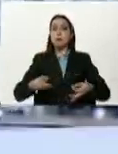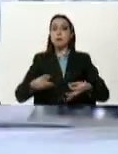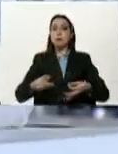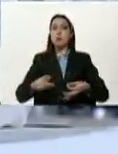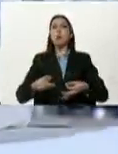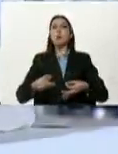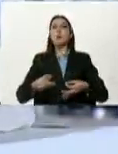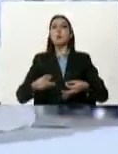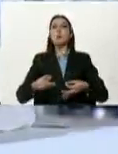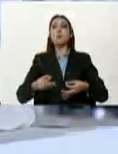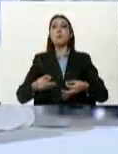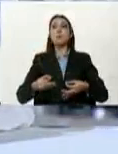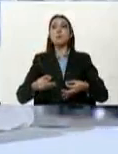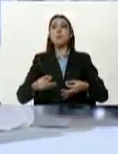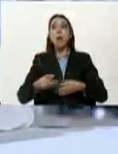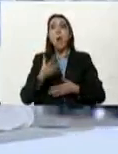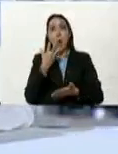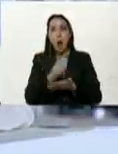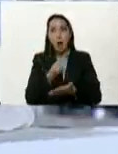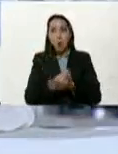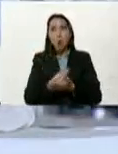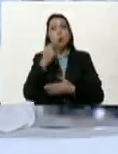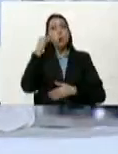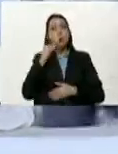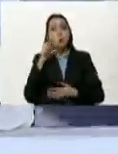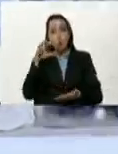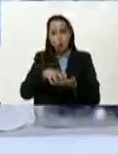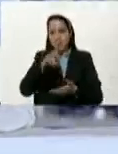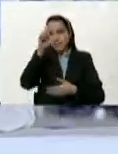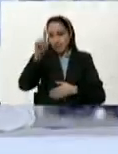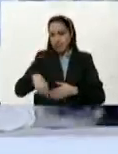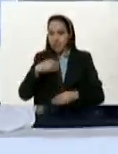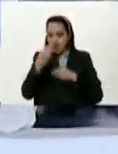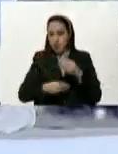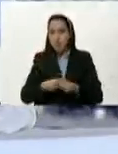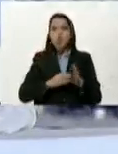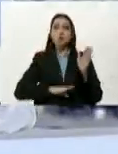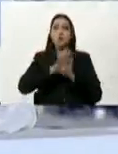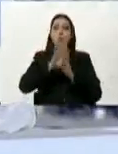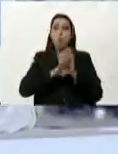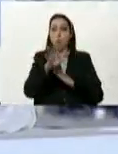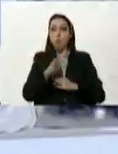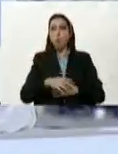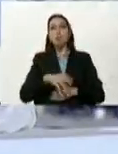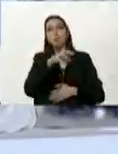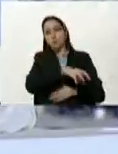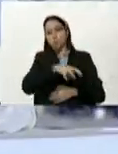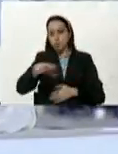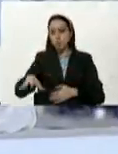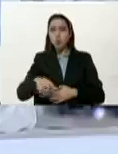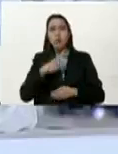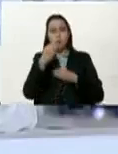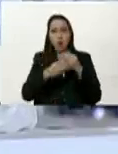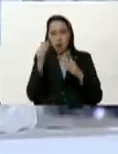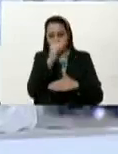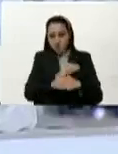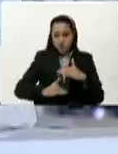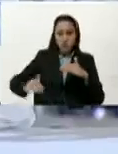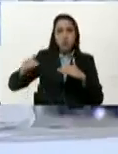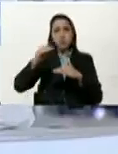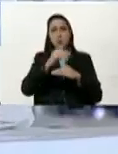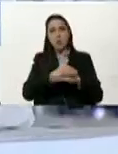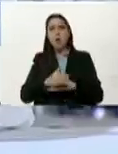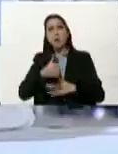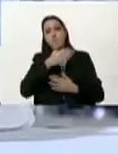bolívar en en monagas y no en el estado bolívar también los rendimientos son similares por encima del promedio de rendimiento